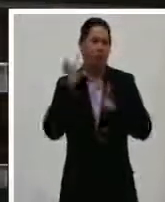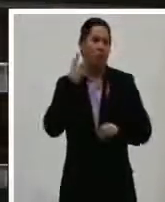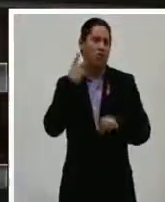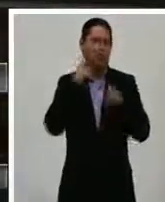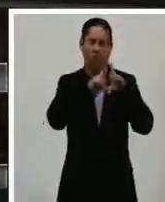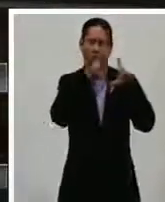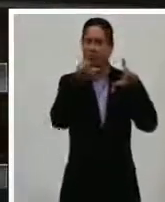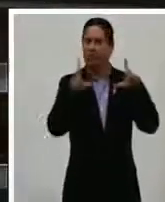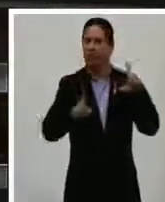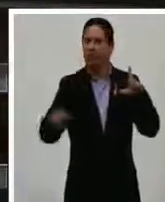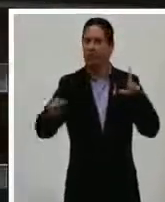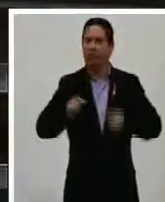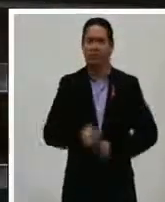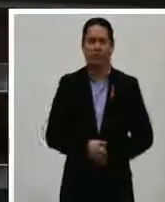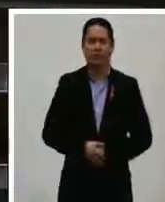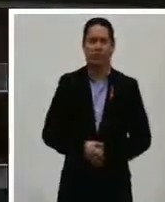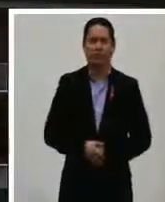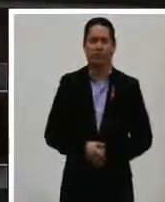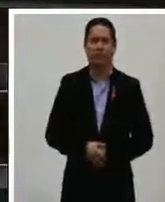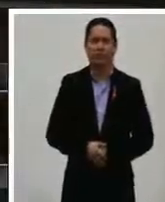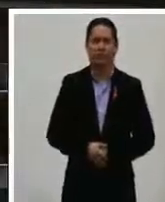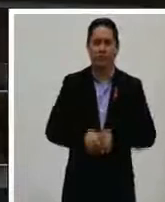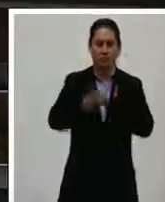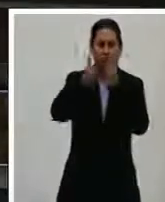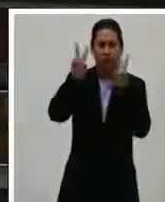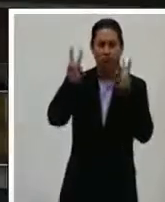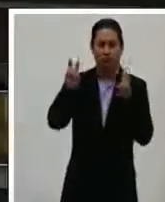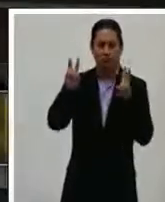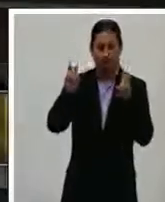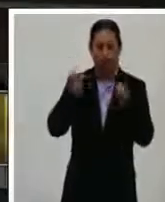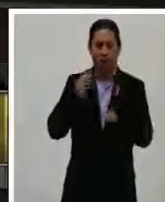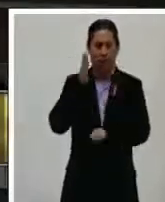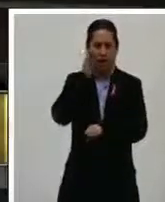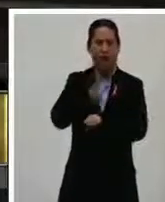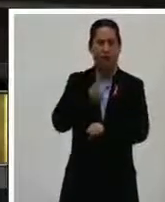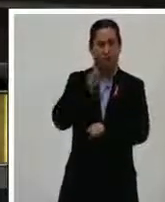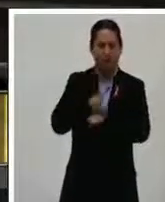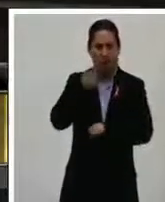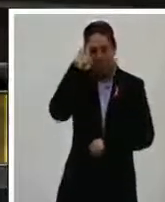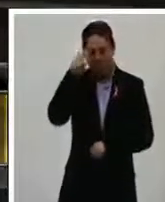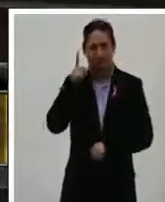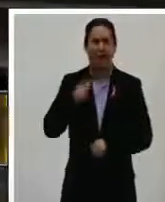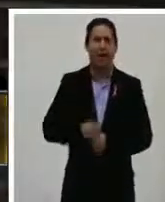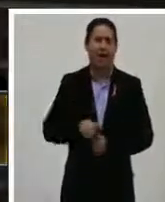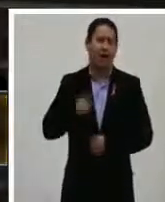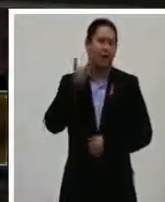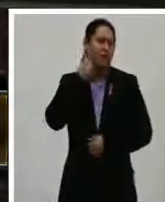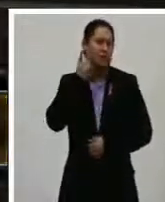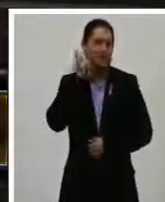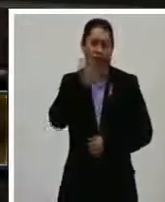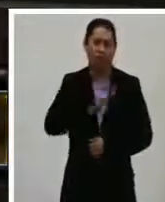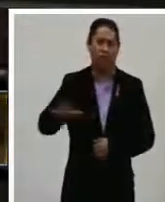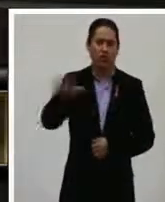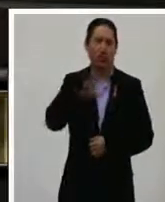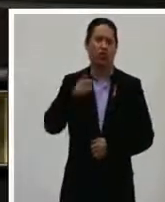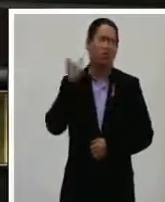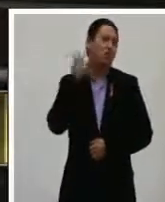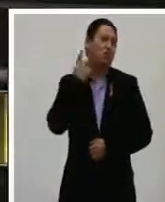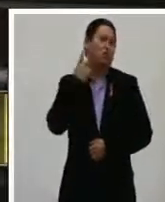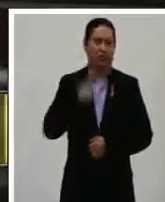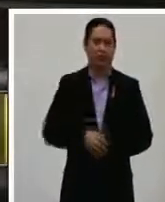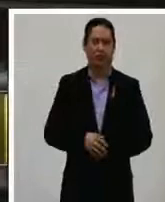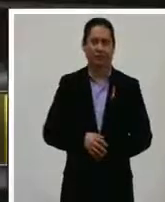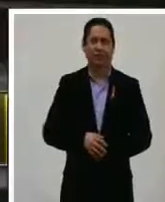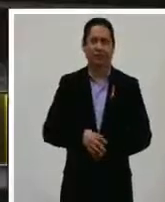de los estados unidos mexicanos en materia de fuero atentamente senadora y a margarita valdez